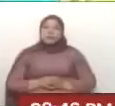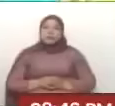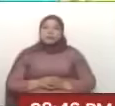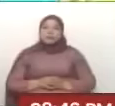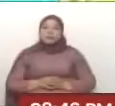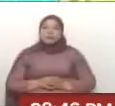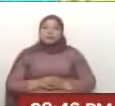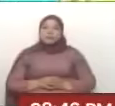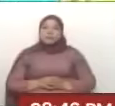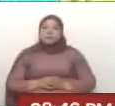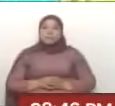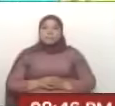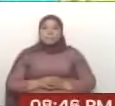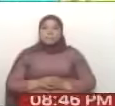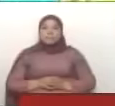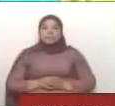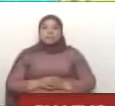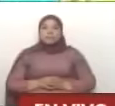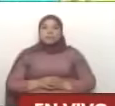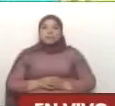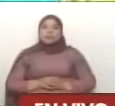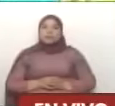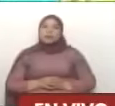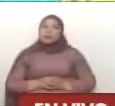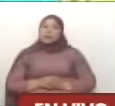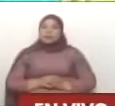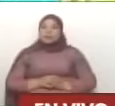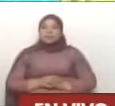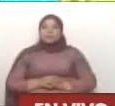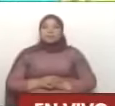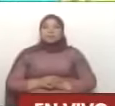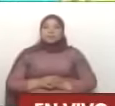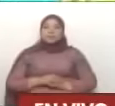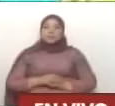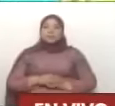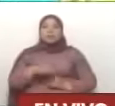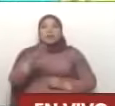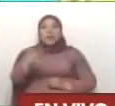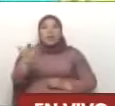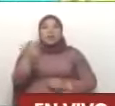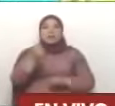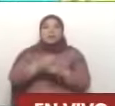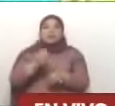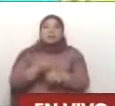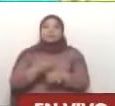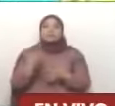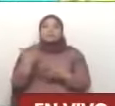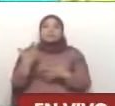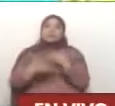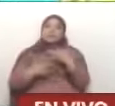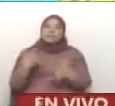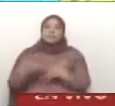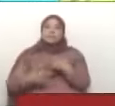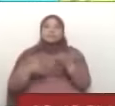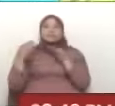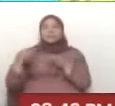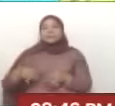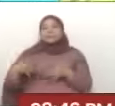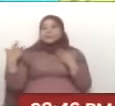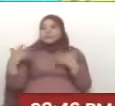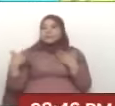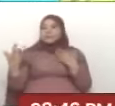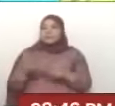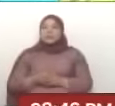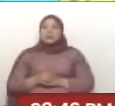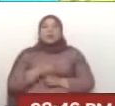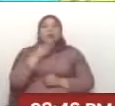Y hay una generación, la quinta generación, la generación genial de